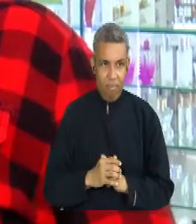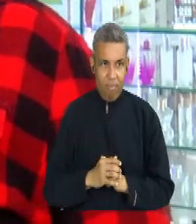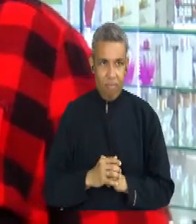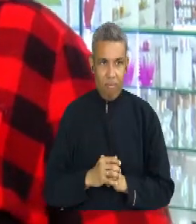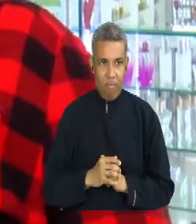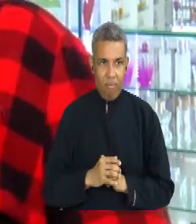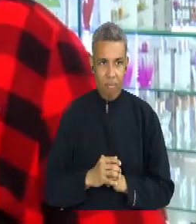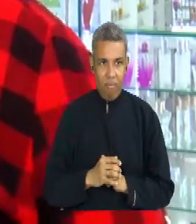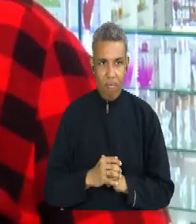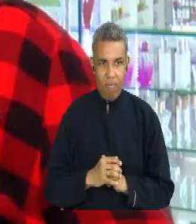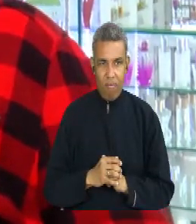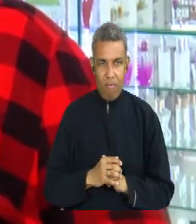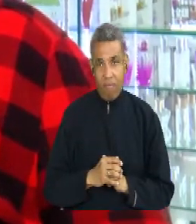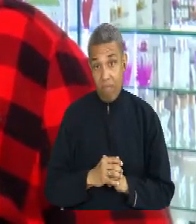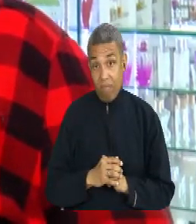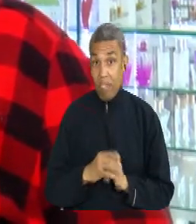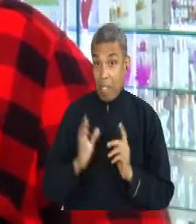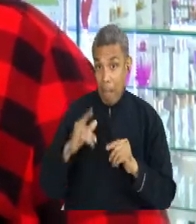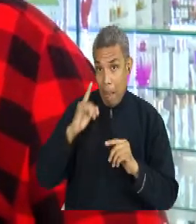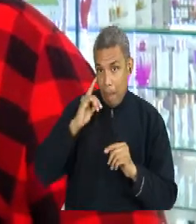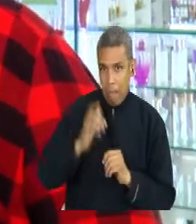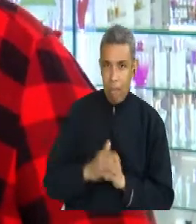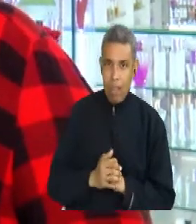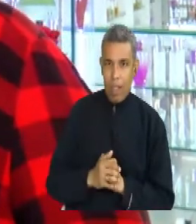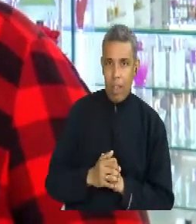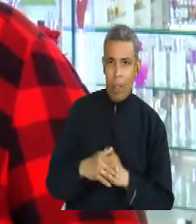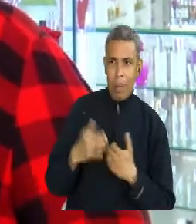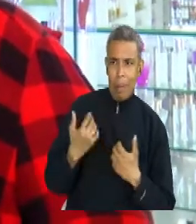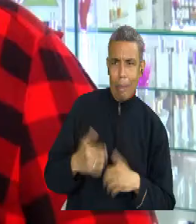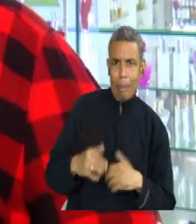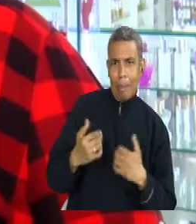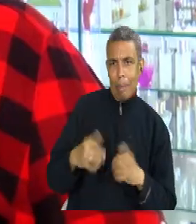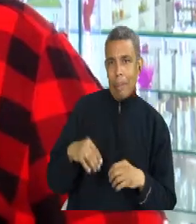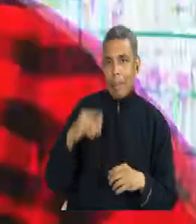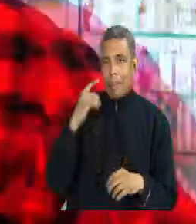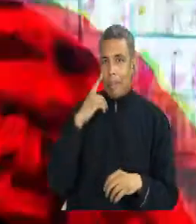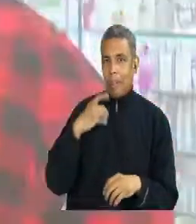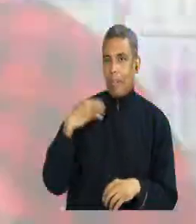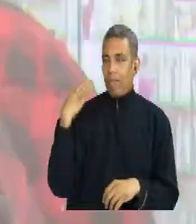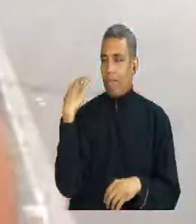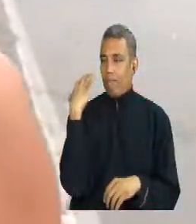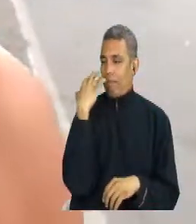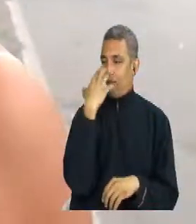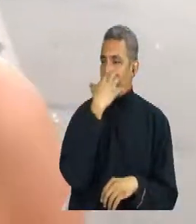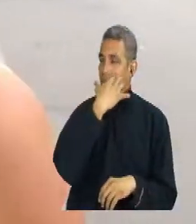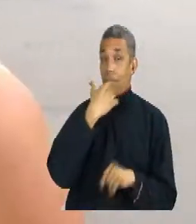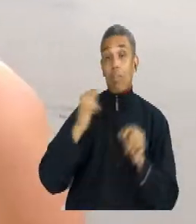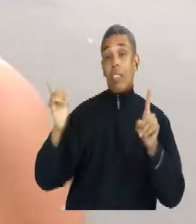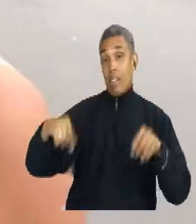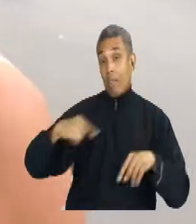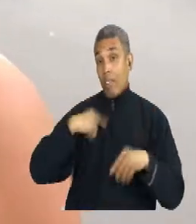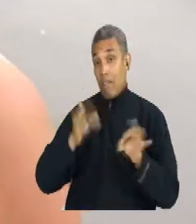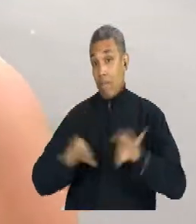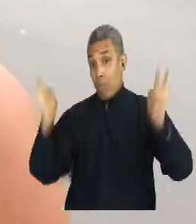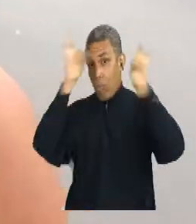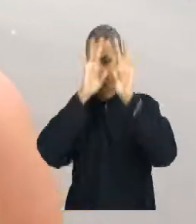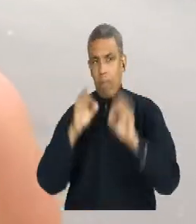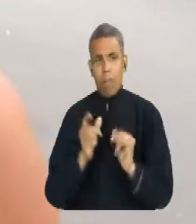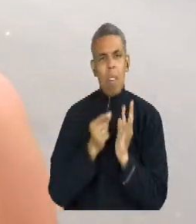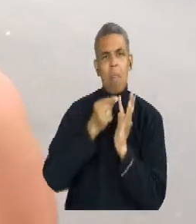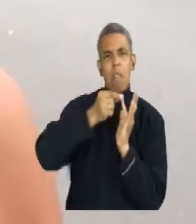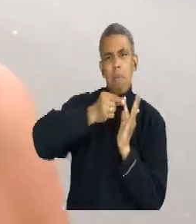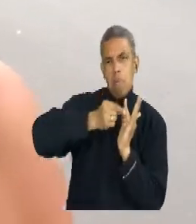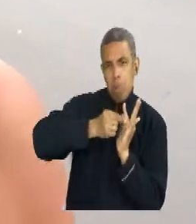en la parte seductora también, que eso también es uno de los enfoques principales. Bueno, ahora mi esposo, pues no sé, a veces